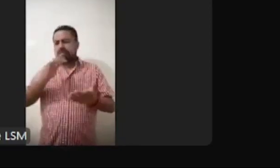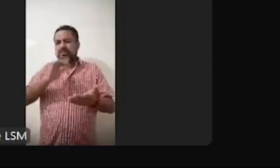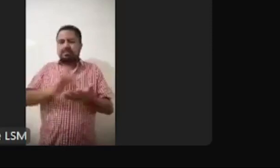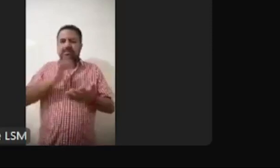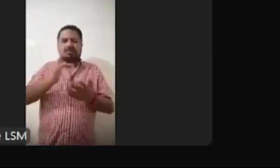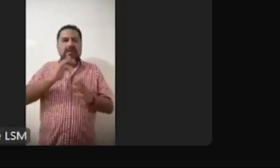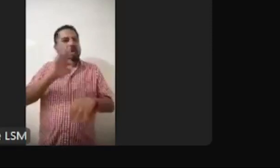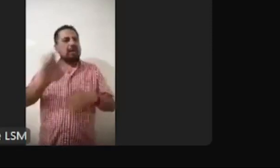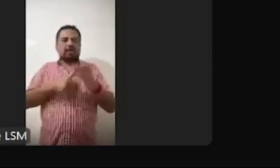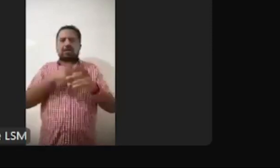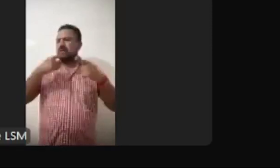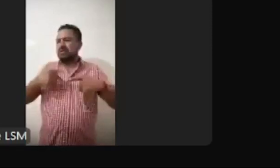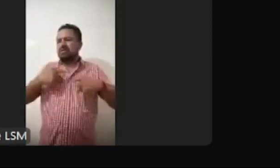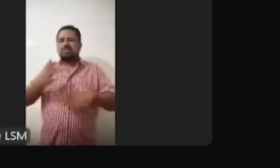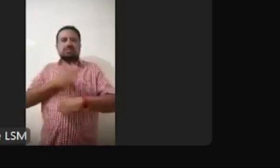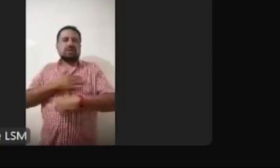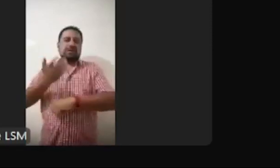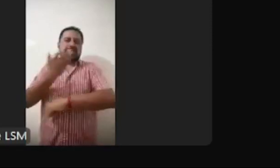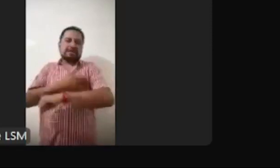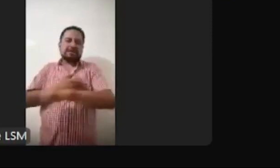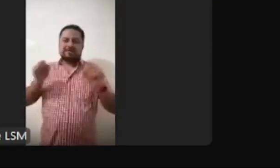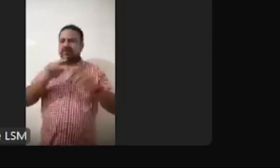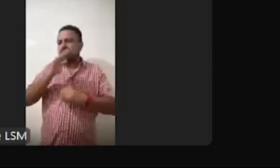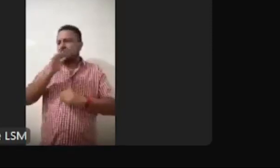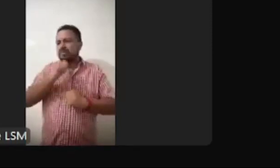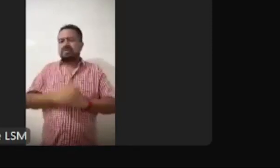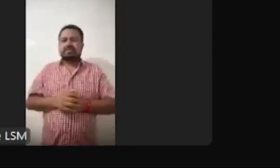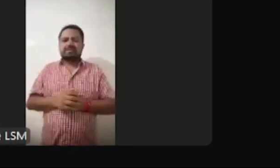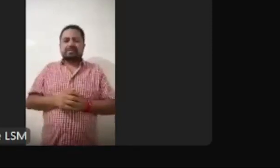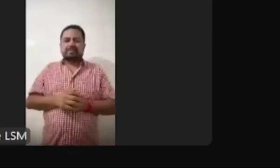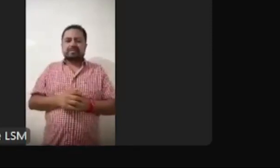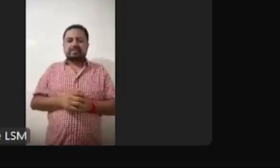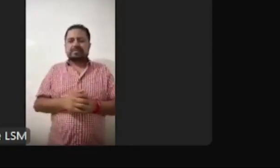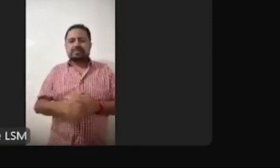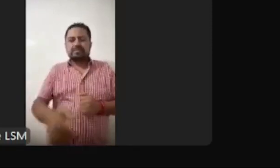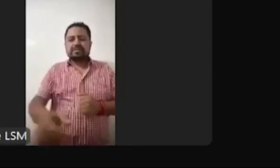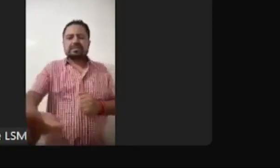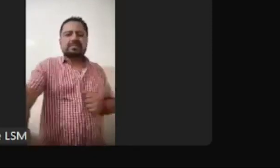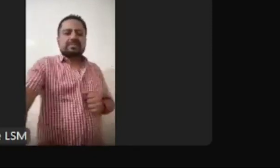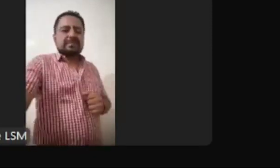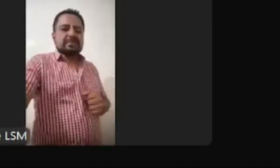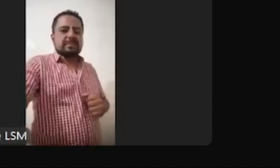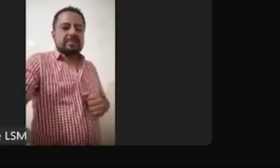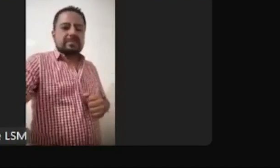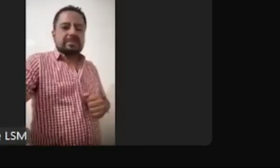a todas y a todos. Hasta pronto. Gracias. Buenos días.